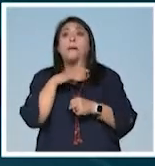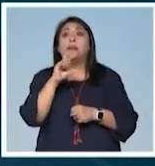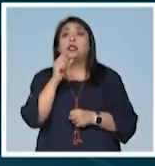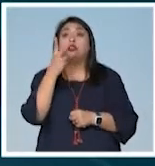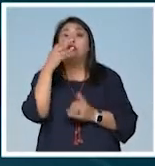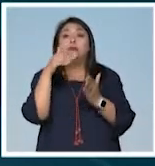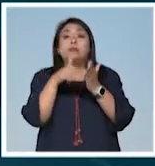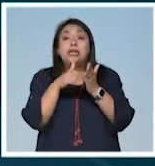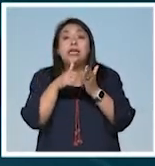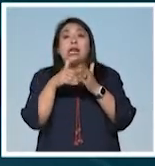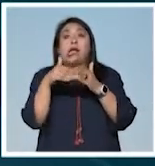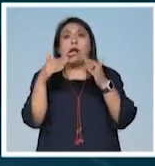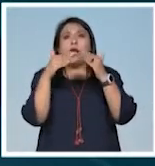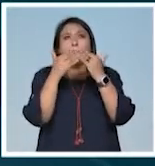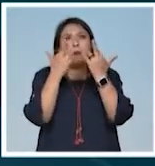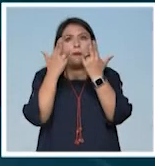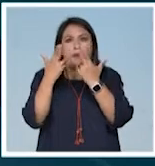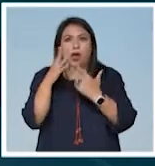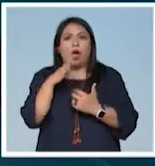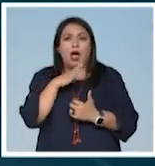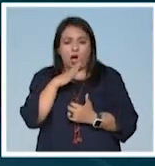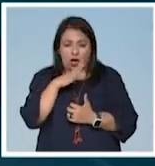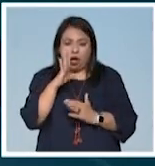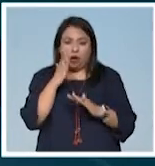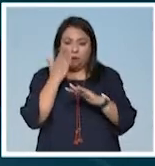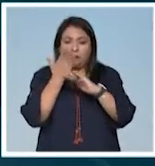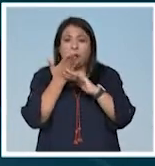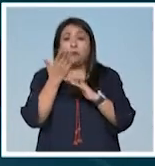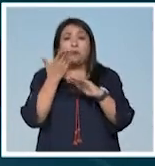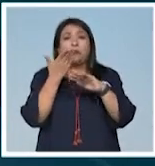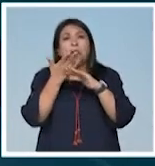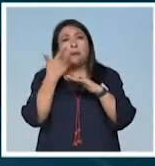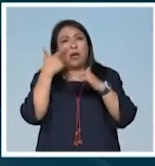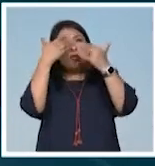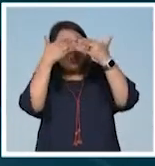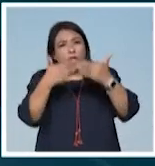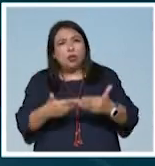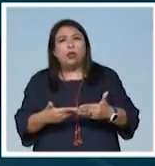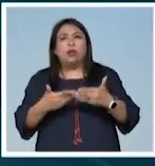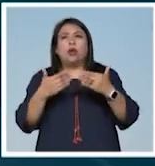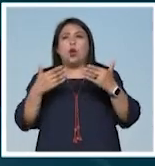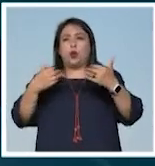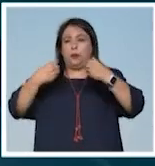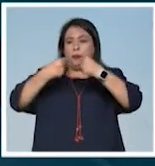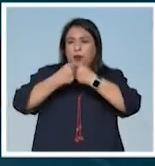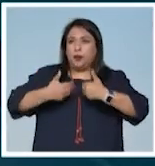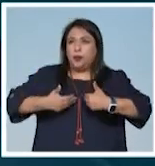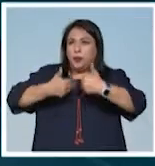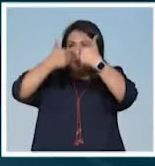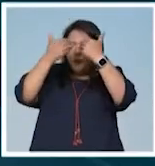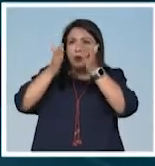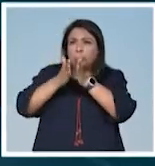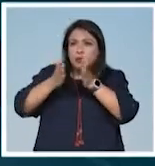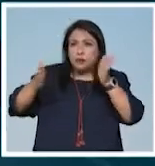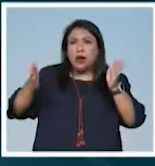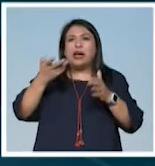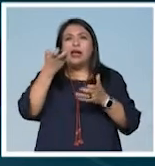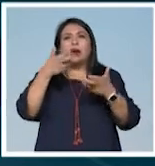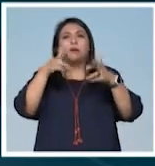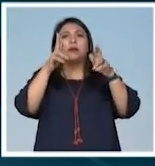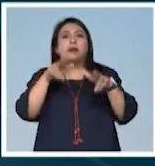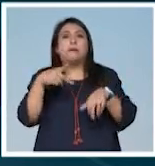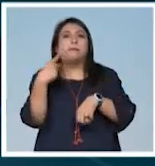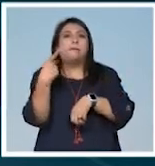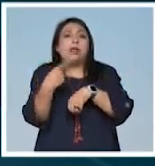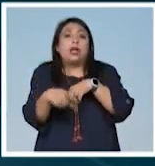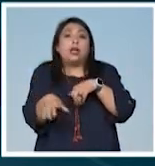22.000 viviendas resultaran dañadas. Los daños en fachadas, bardas colindantes o muros divisorios representan un